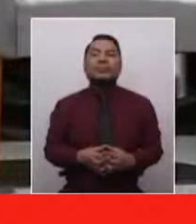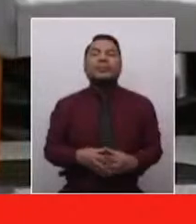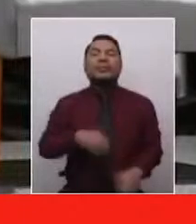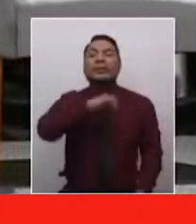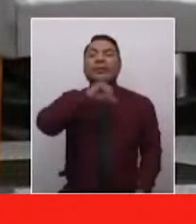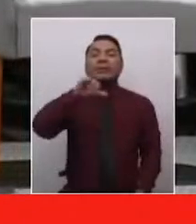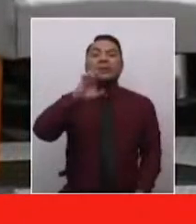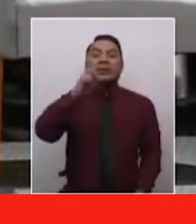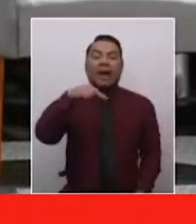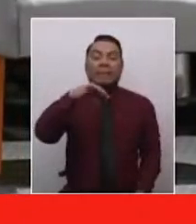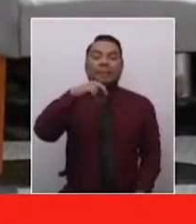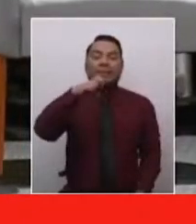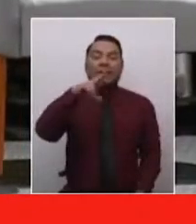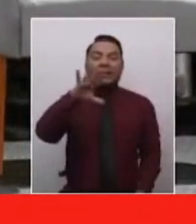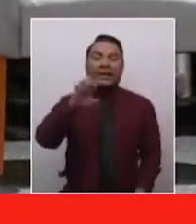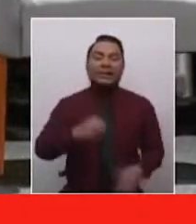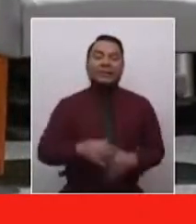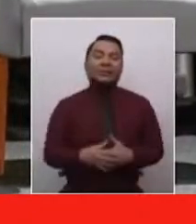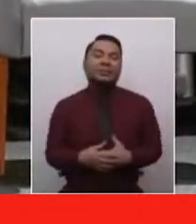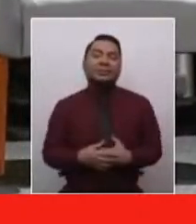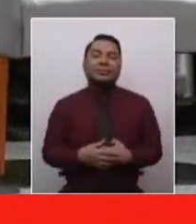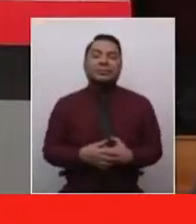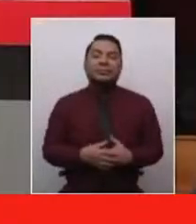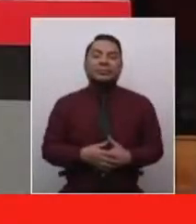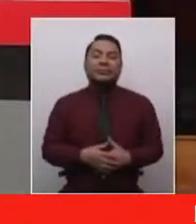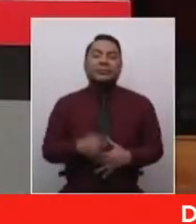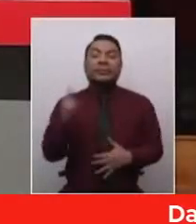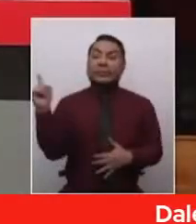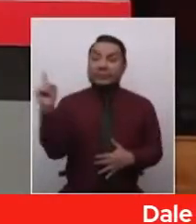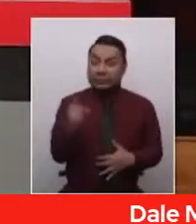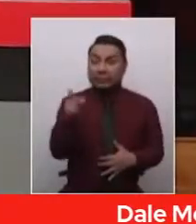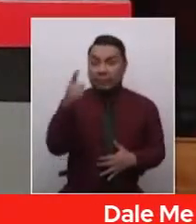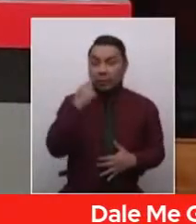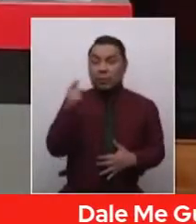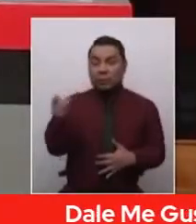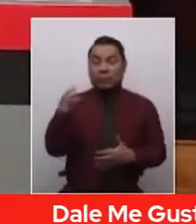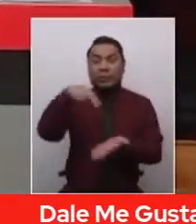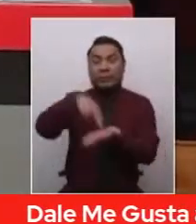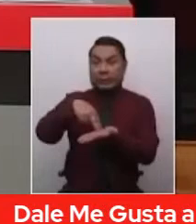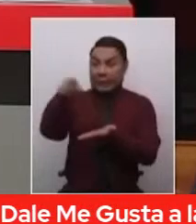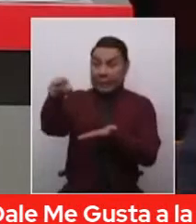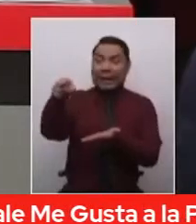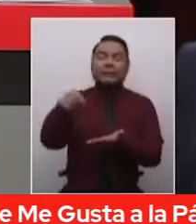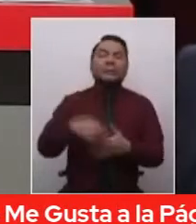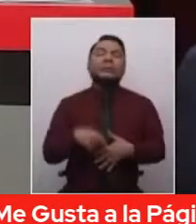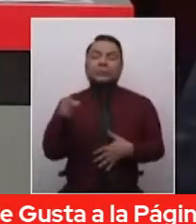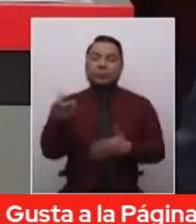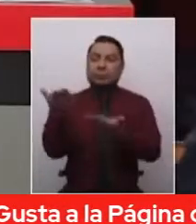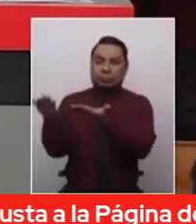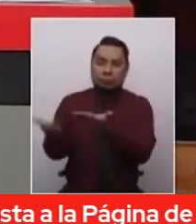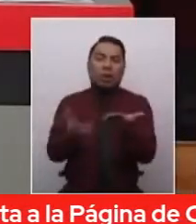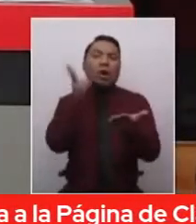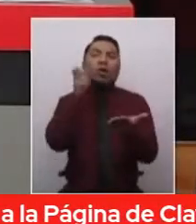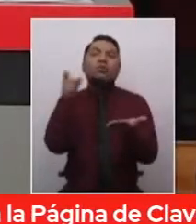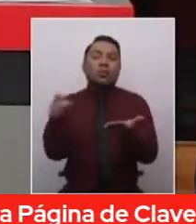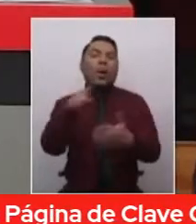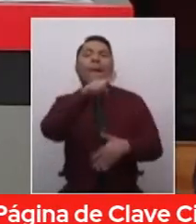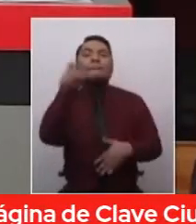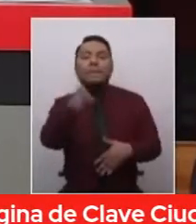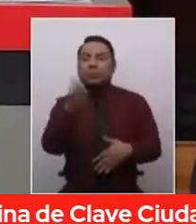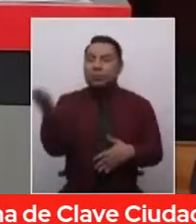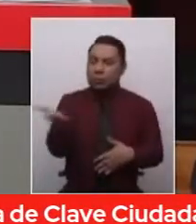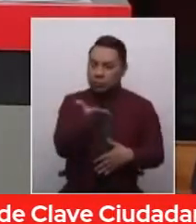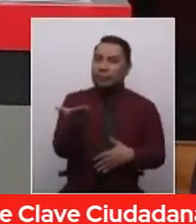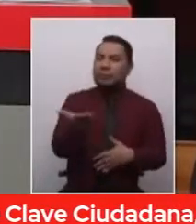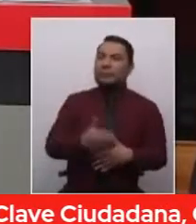Jean-Pierre Vázquez Melgar. Está presente el ciudadano Jean-Pierre Vázquez y vamos a escuchar su pregunta.